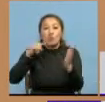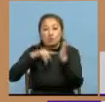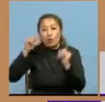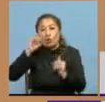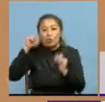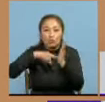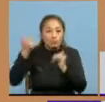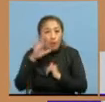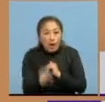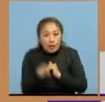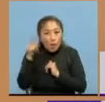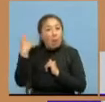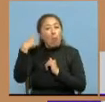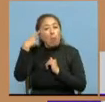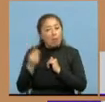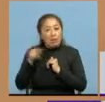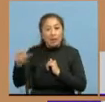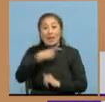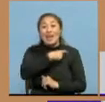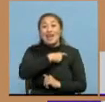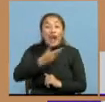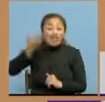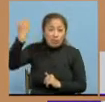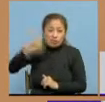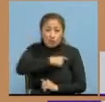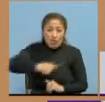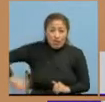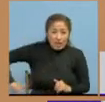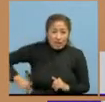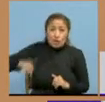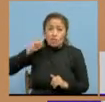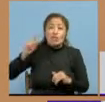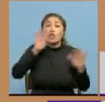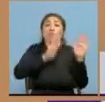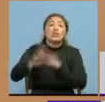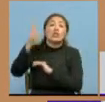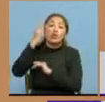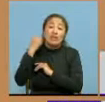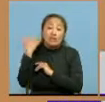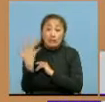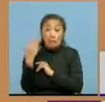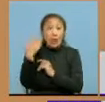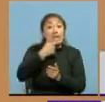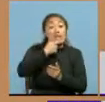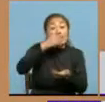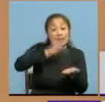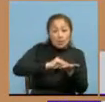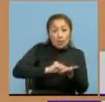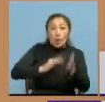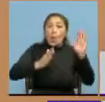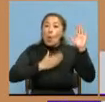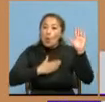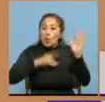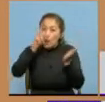somosjujuy.com.ar, porque cuando el gobernador Guillermo Snopek fue electo en el año 1995, era senador. Juró en la